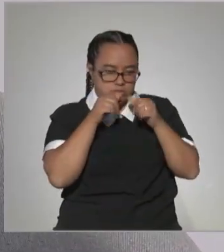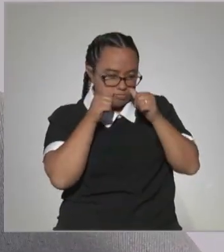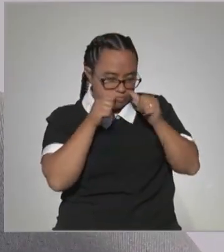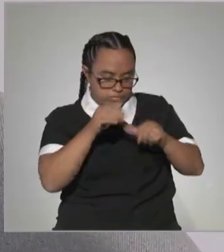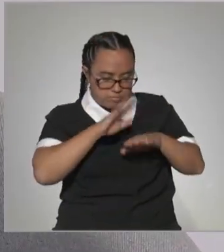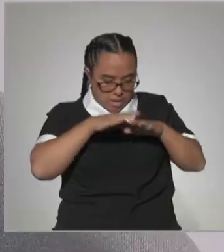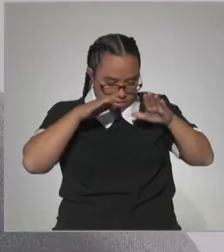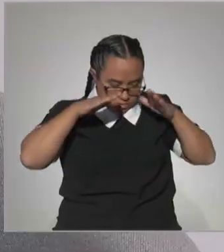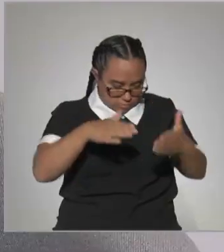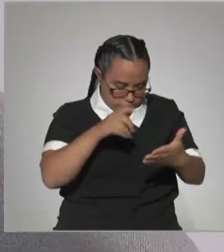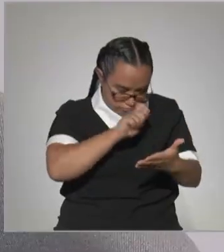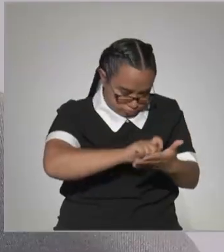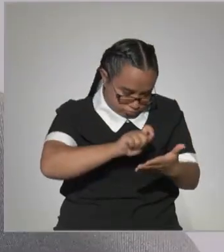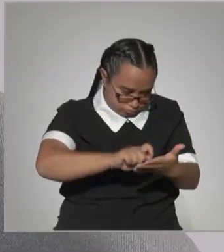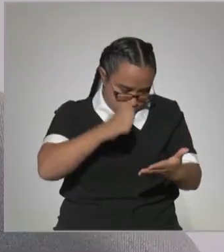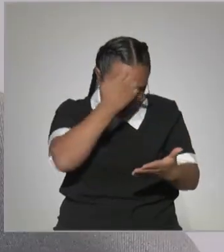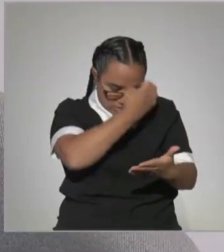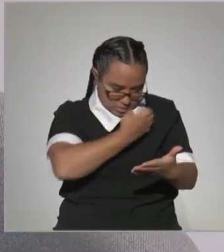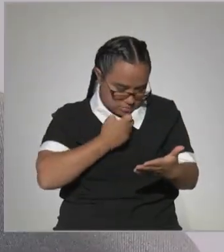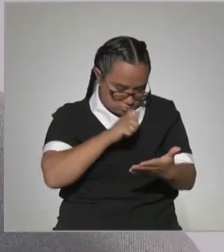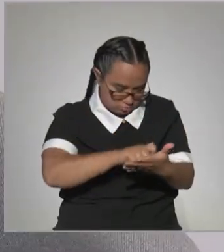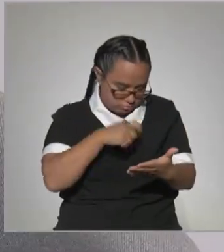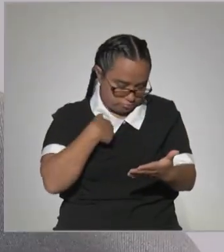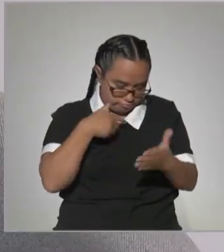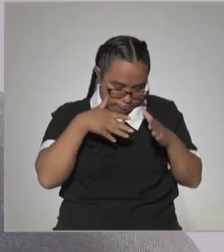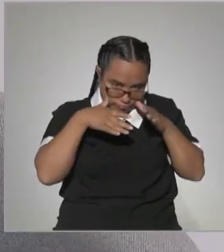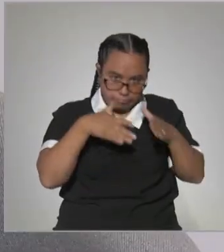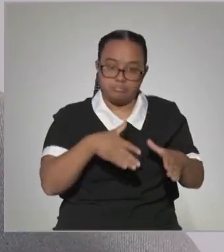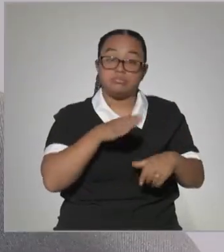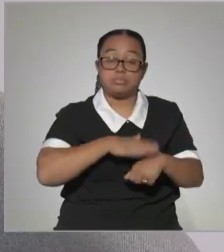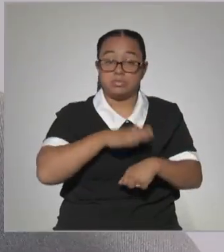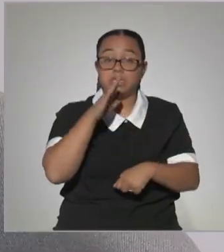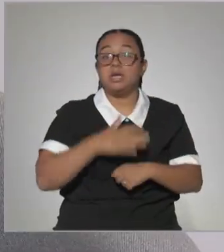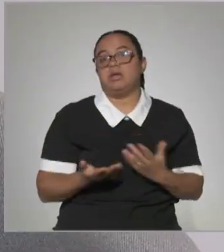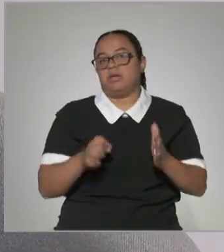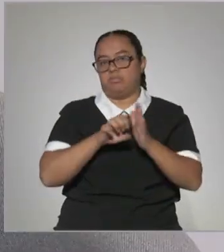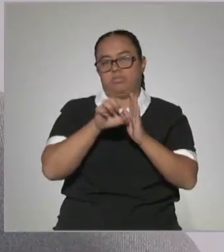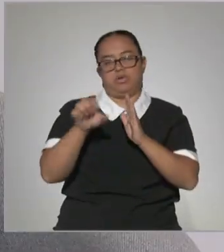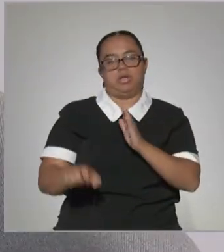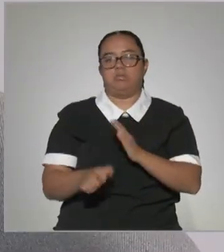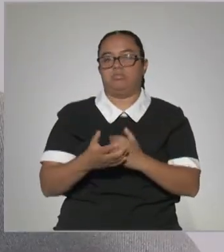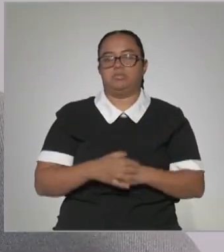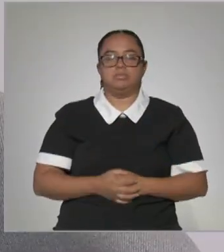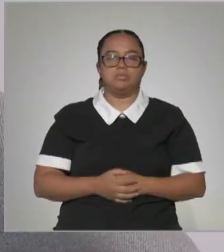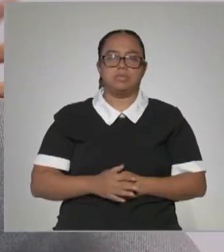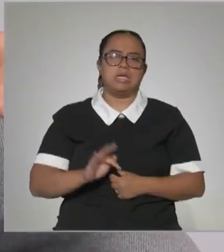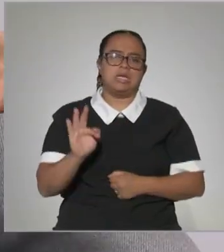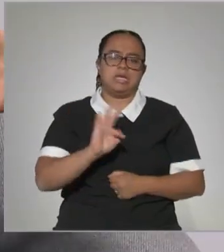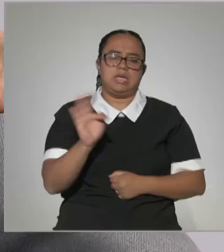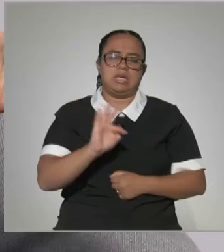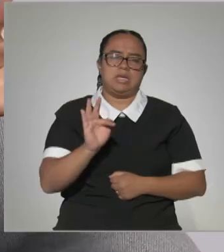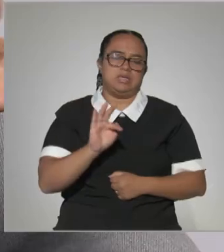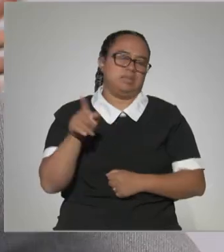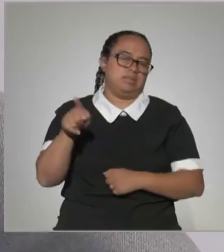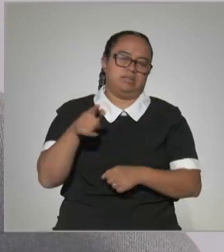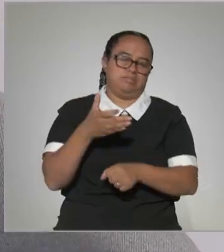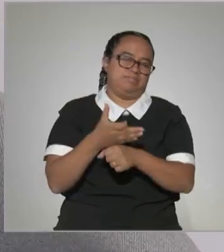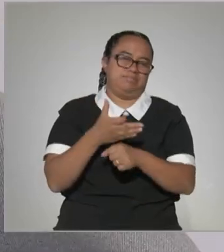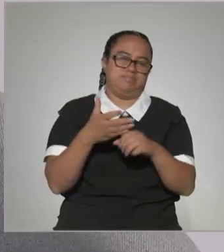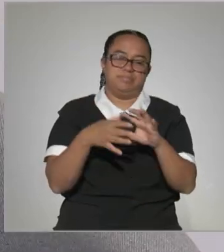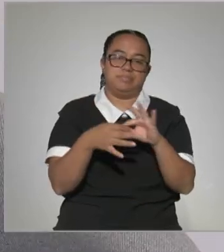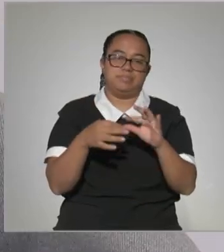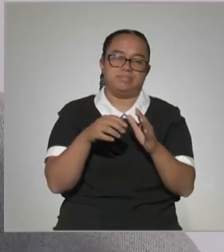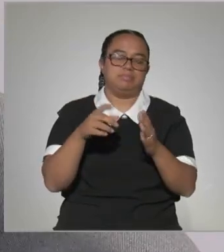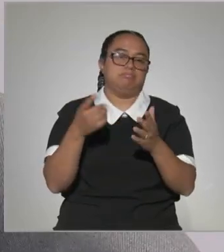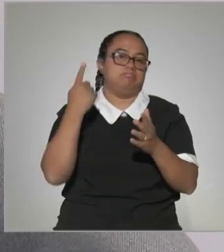más concentrados, ¿no? Igual, por ejemplo, si ahorita tomando ese ejemplo